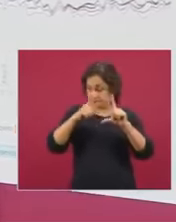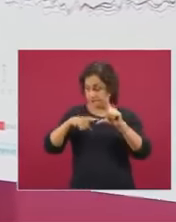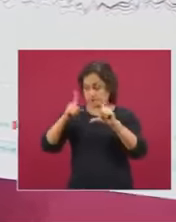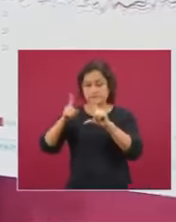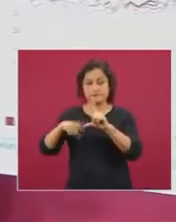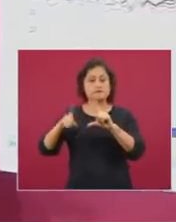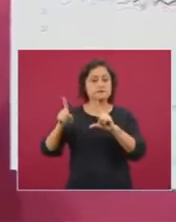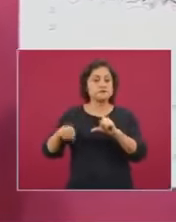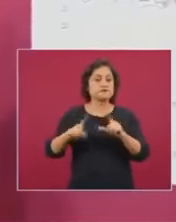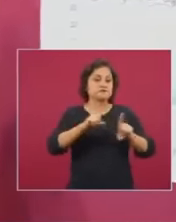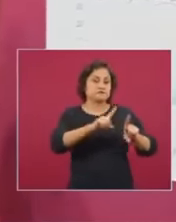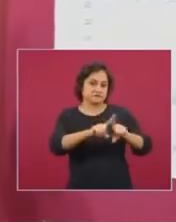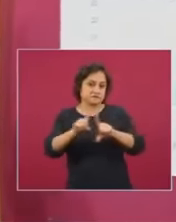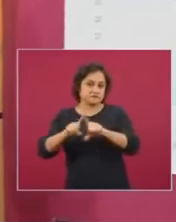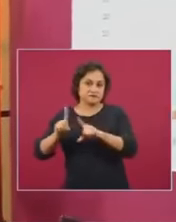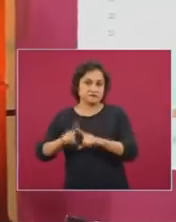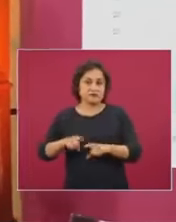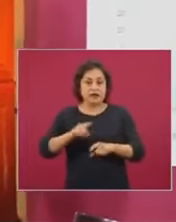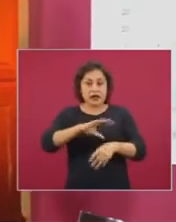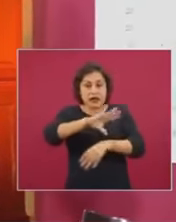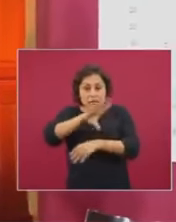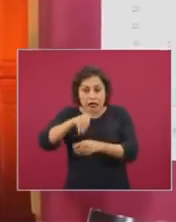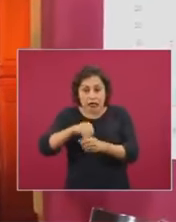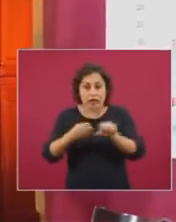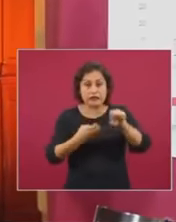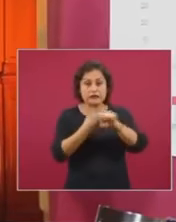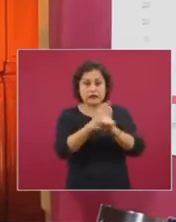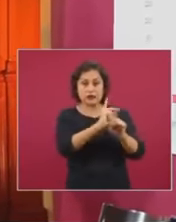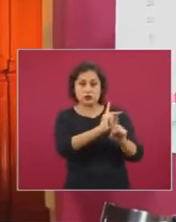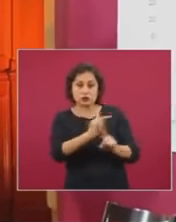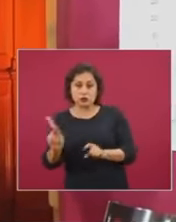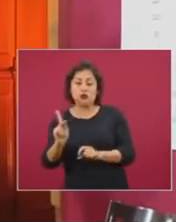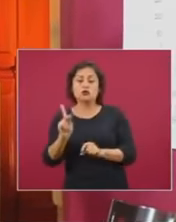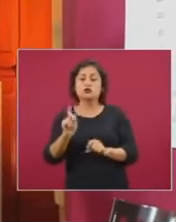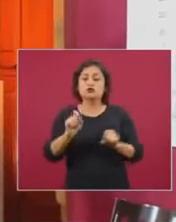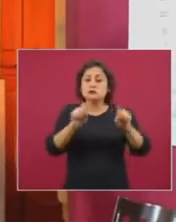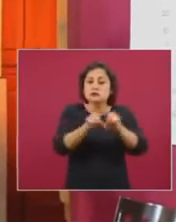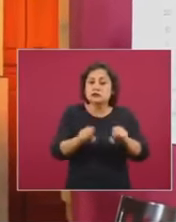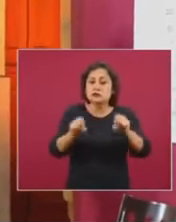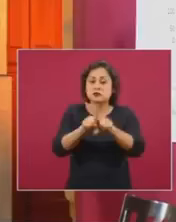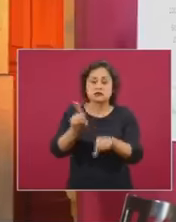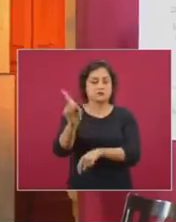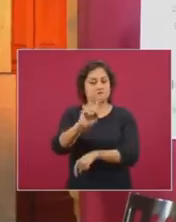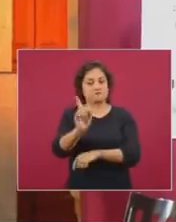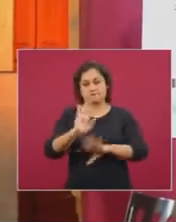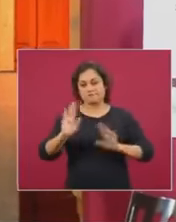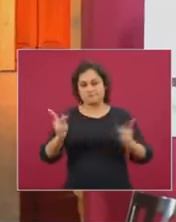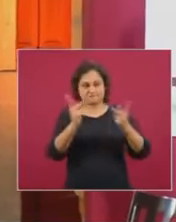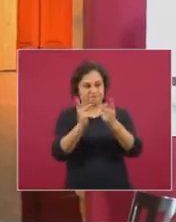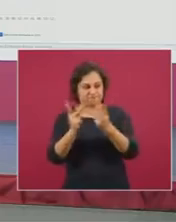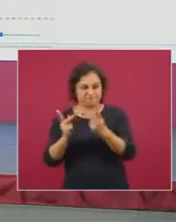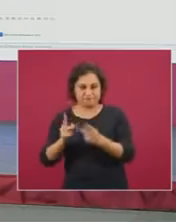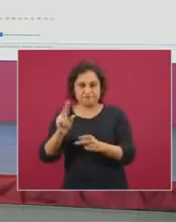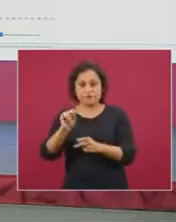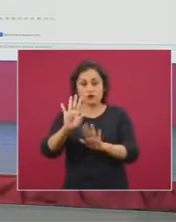no es la misma forma en todos los estados y a veces es importante que la gente también entienda esto, que las personas entiendan que la epidemia se comporta